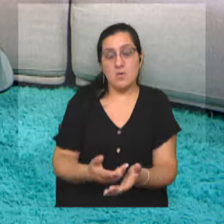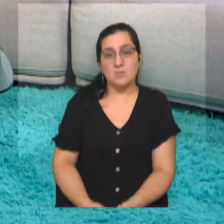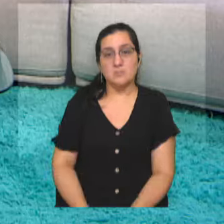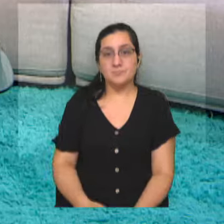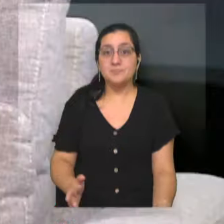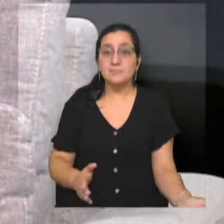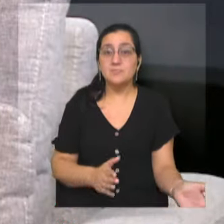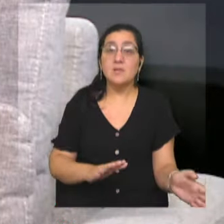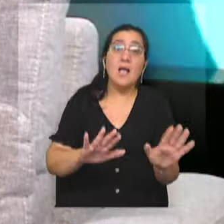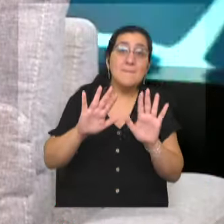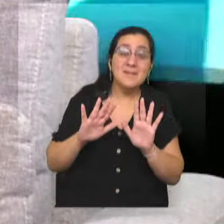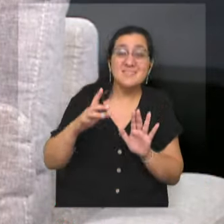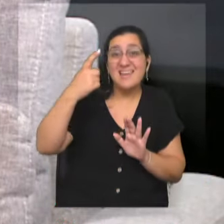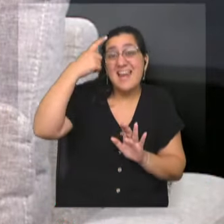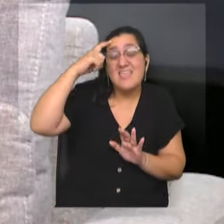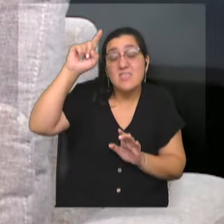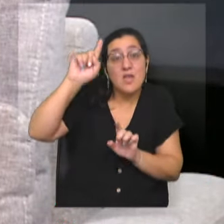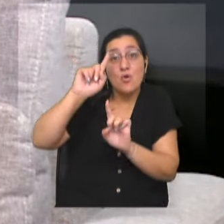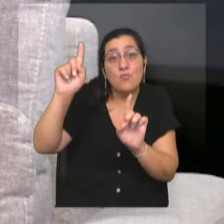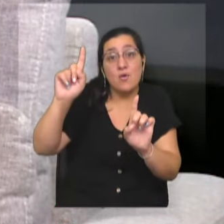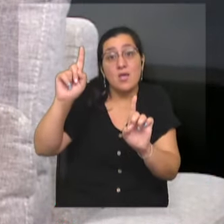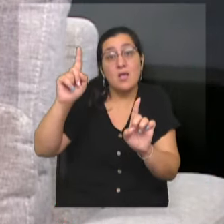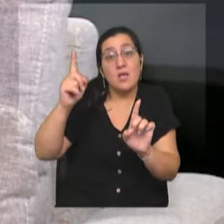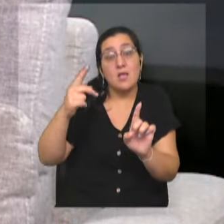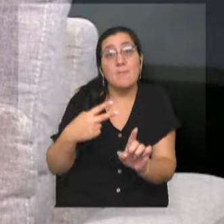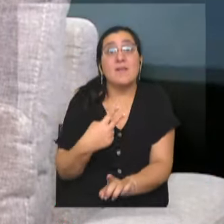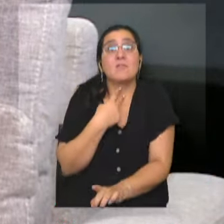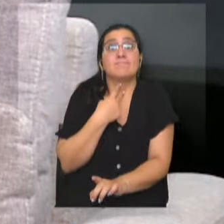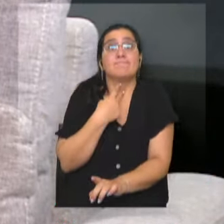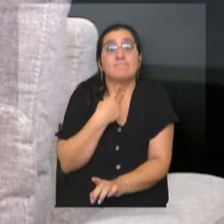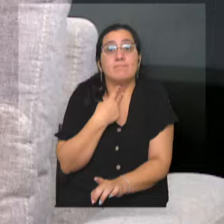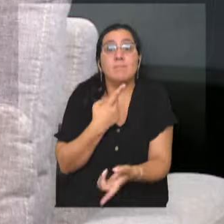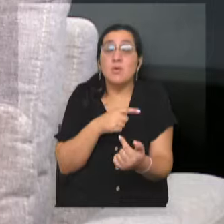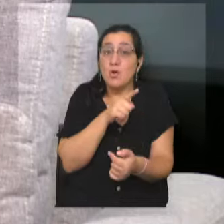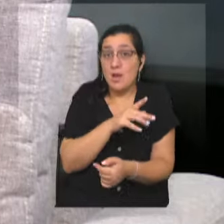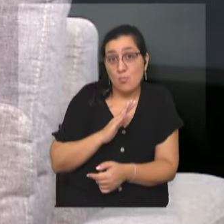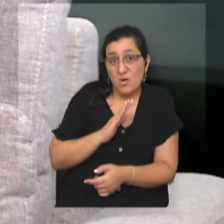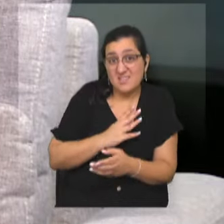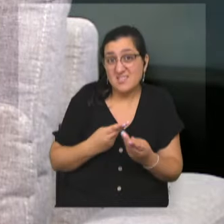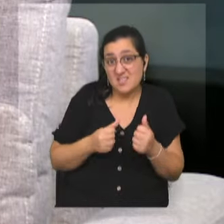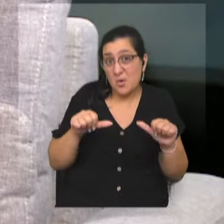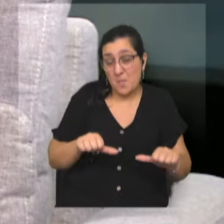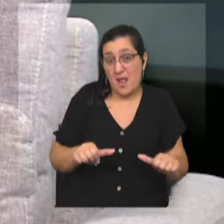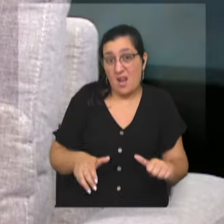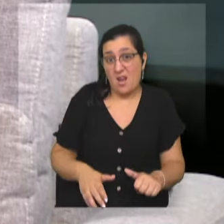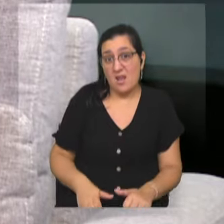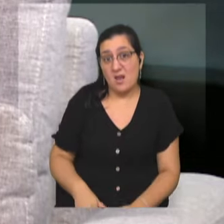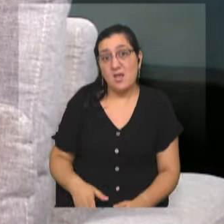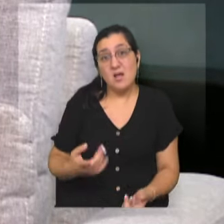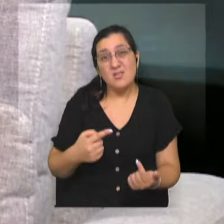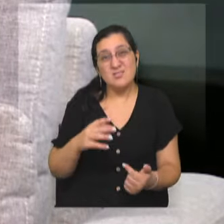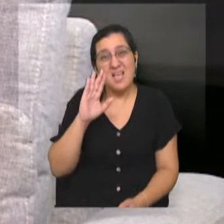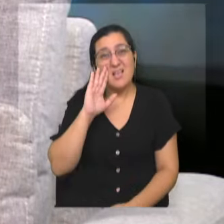allá, que quizás no fue la intención. No, y, pero el hecho fue pero así. Pero no fue adrede, pero que se sintieron mal, se sintieron mal. Como me parece mal no reconocer